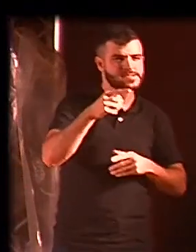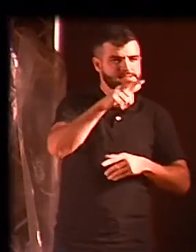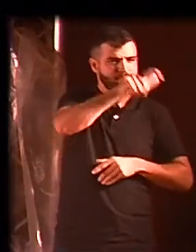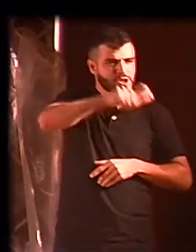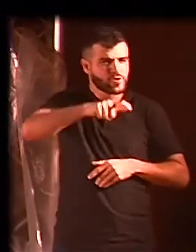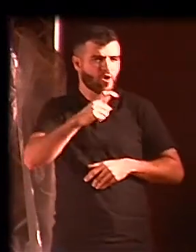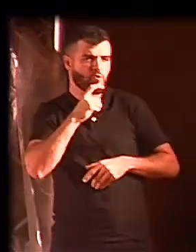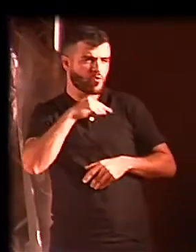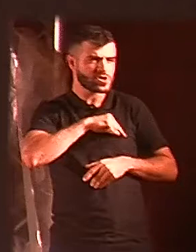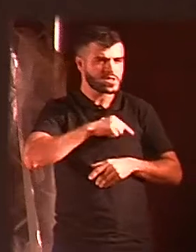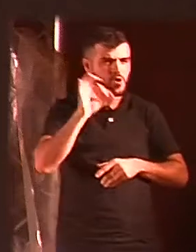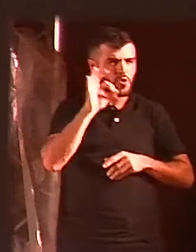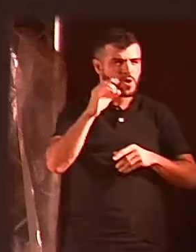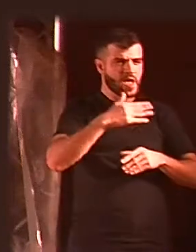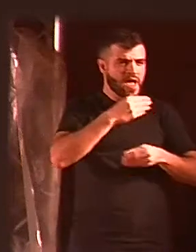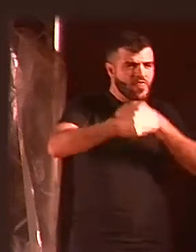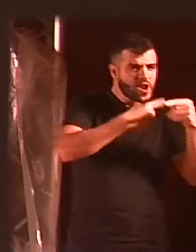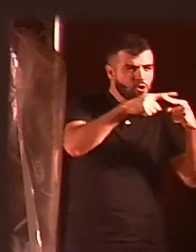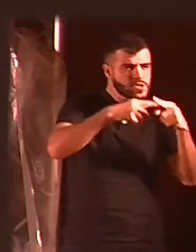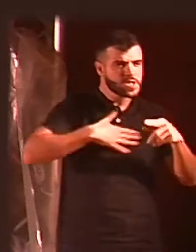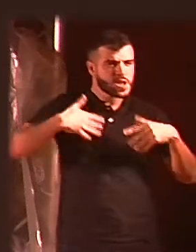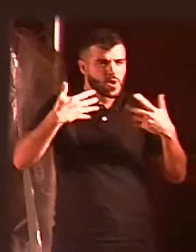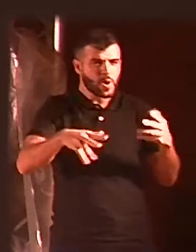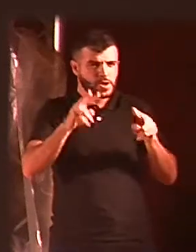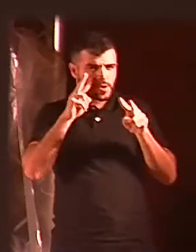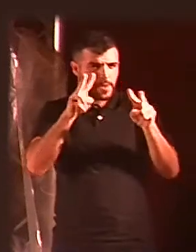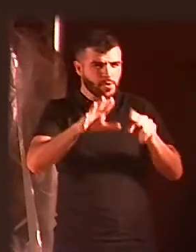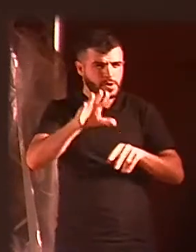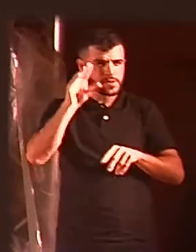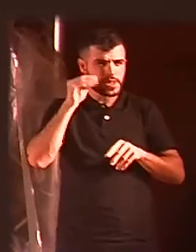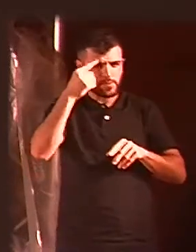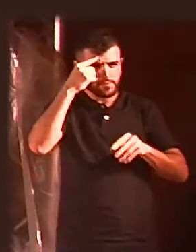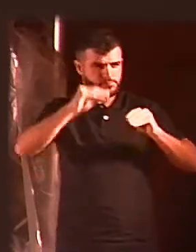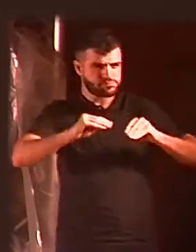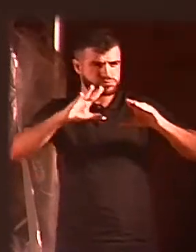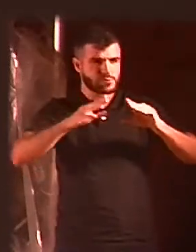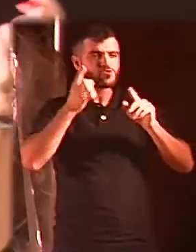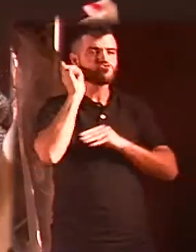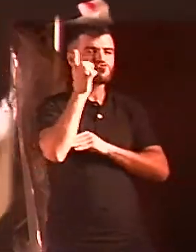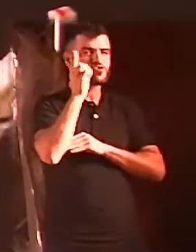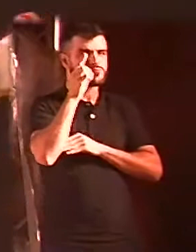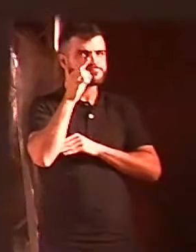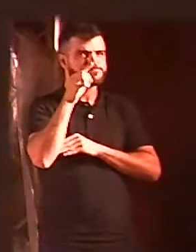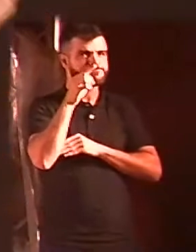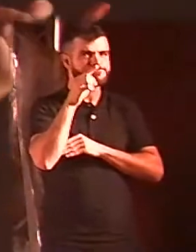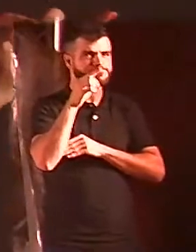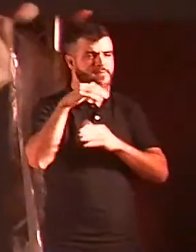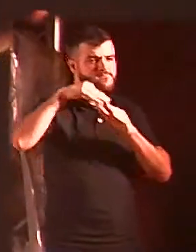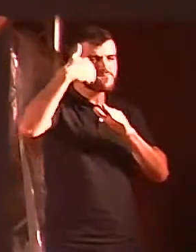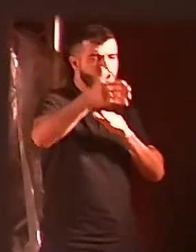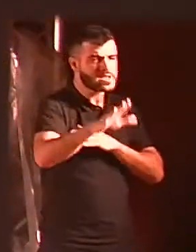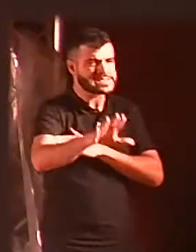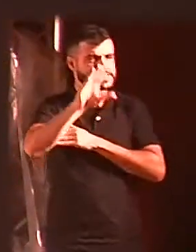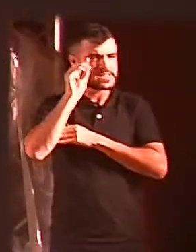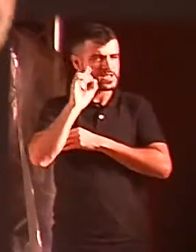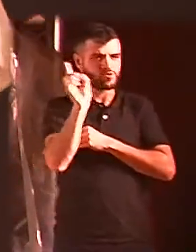las intenciones de los demás. Pero no solo hacemos eso, no solo interpretamos lo que está fuera,